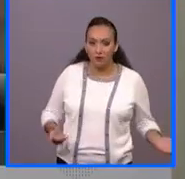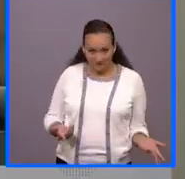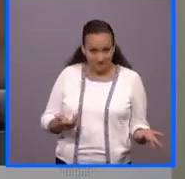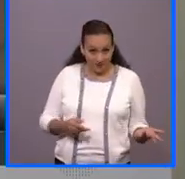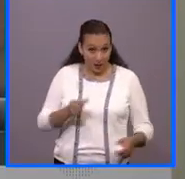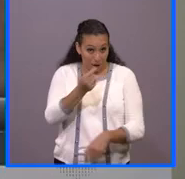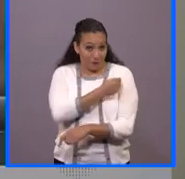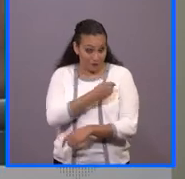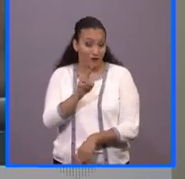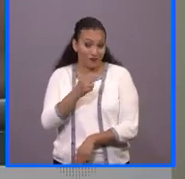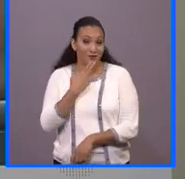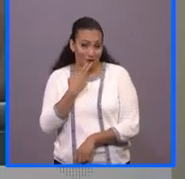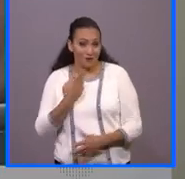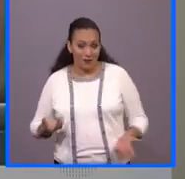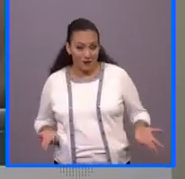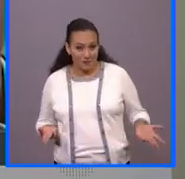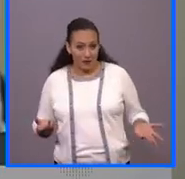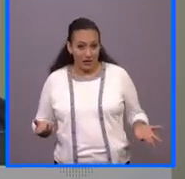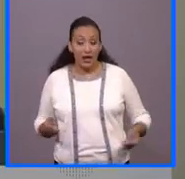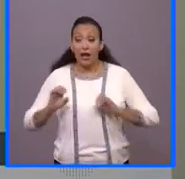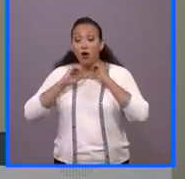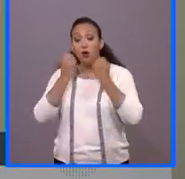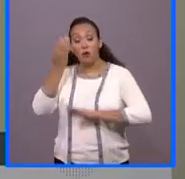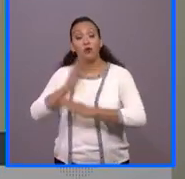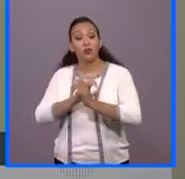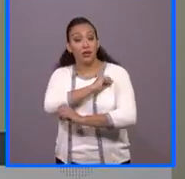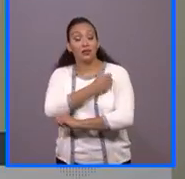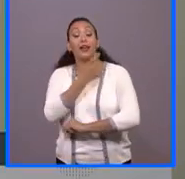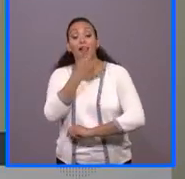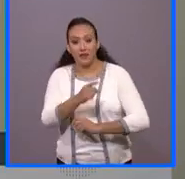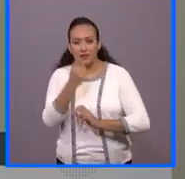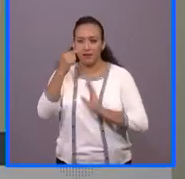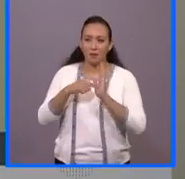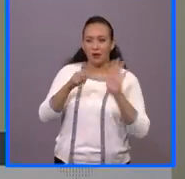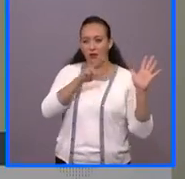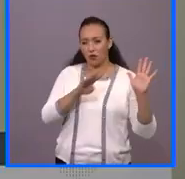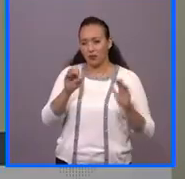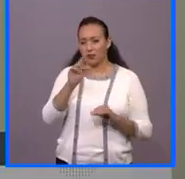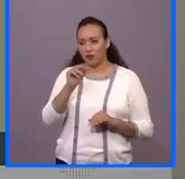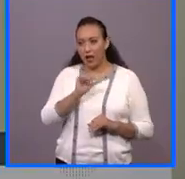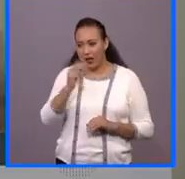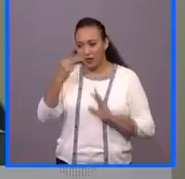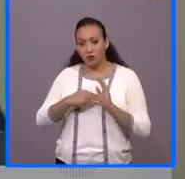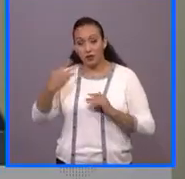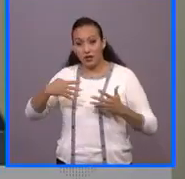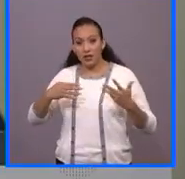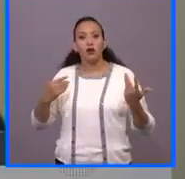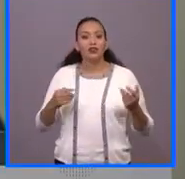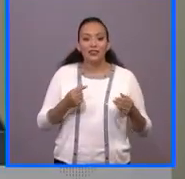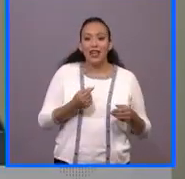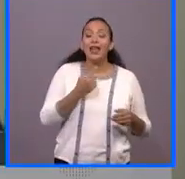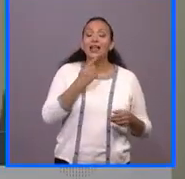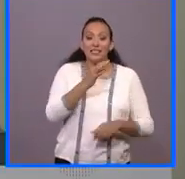Esto, según las estadísticas de la Organización Mundial de la Salud, si comparamos de 1980 a 2014, desapareció